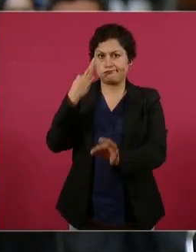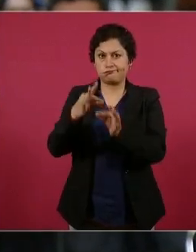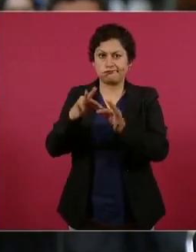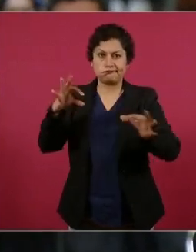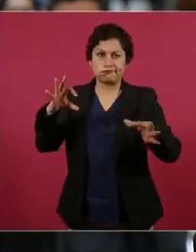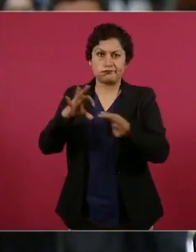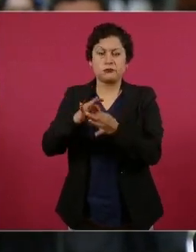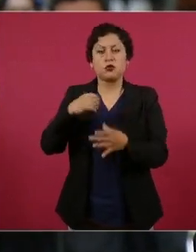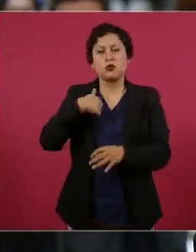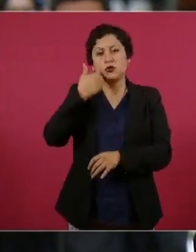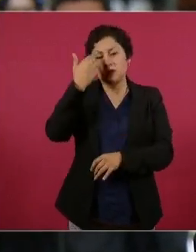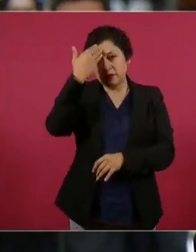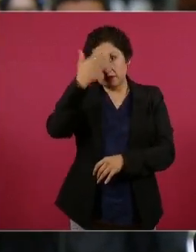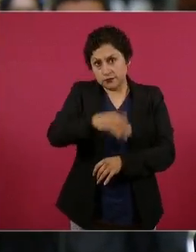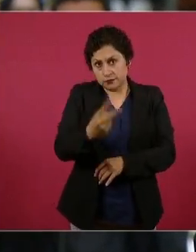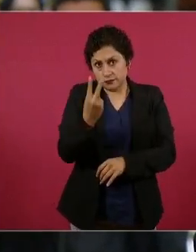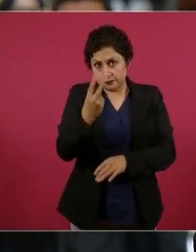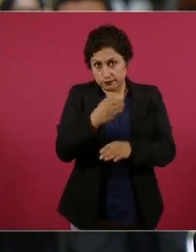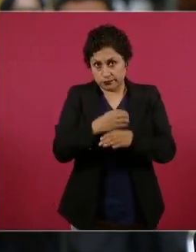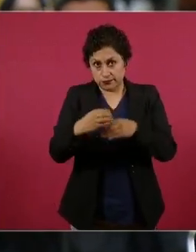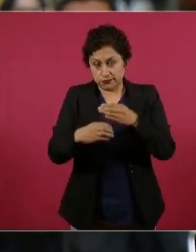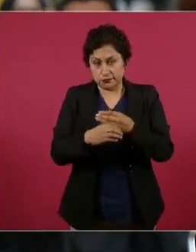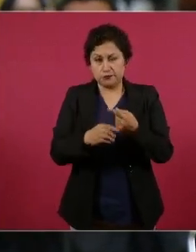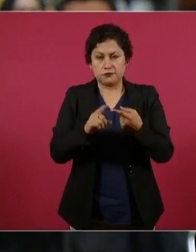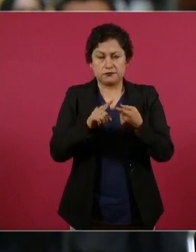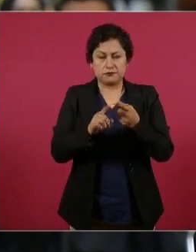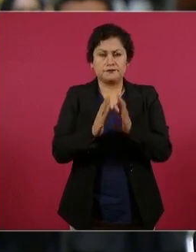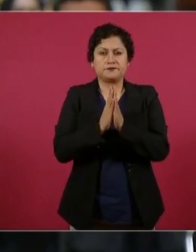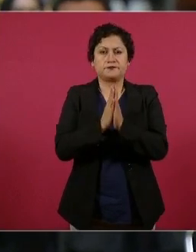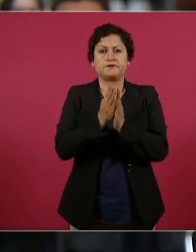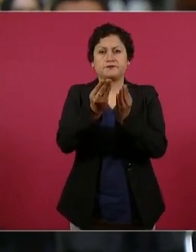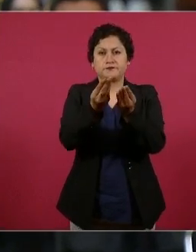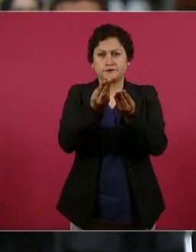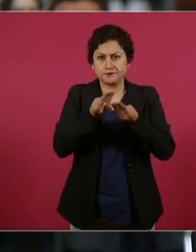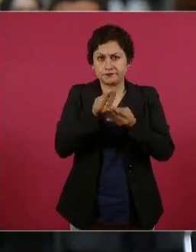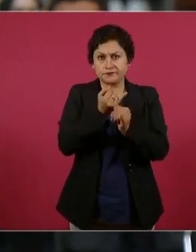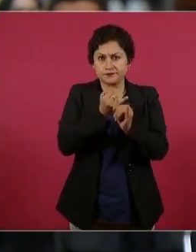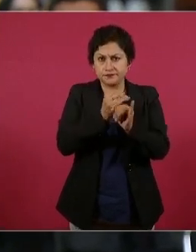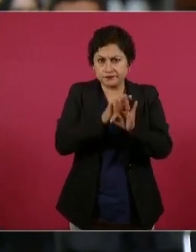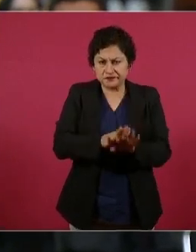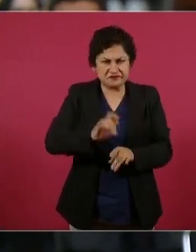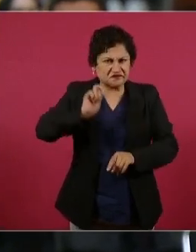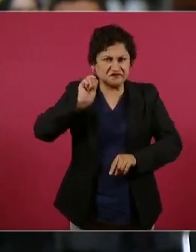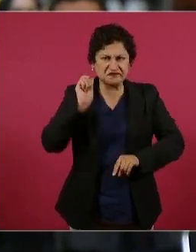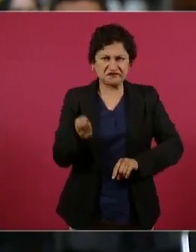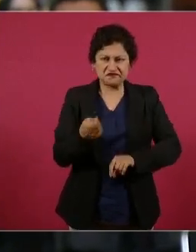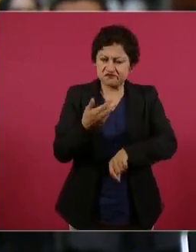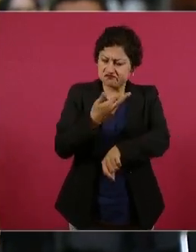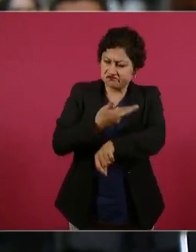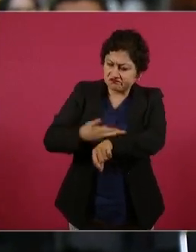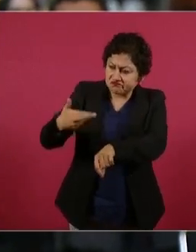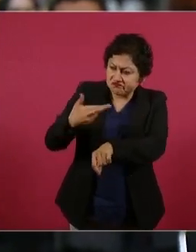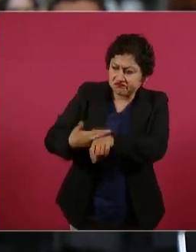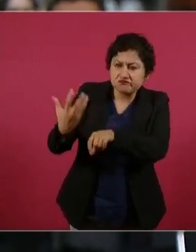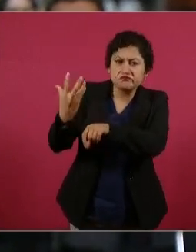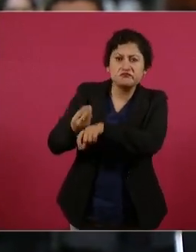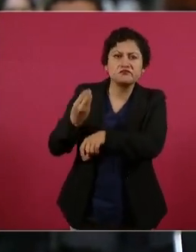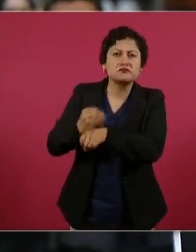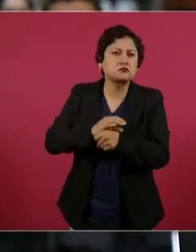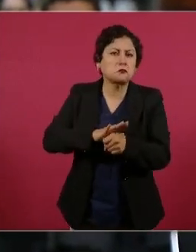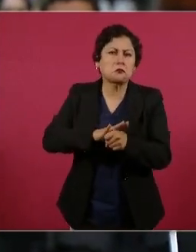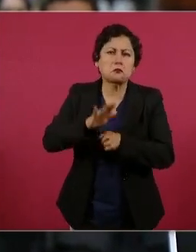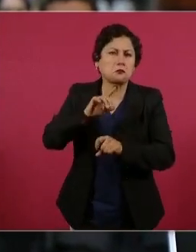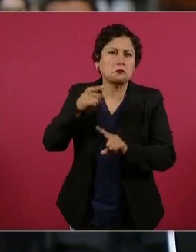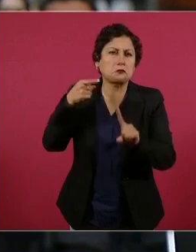Dos cosas al respecto. Uno, si nos podían informar a fondo en qué va a consistir esta regularización y cómo se va a realizar.